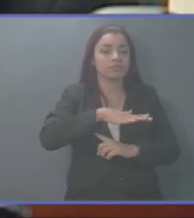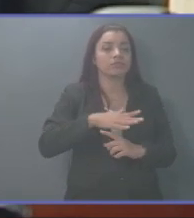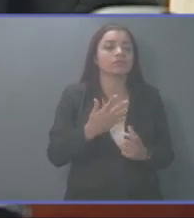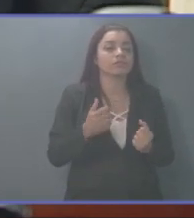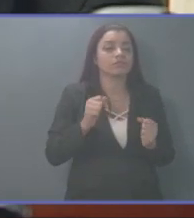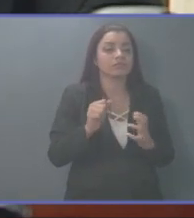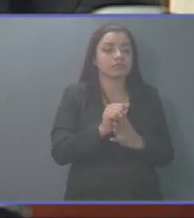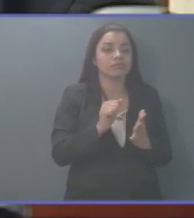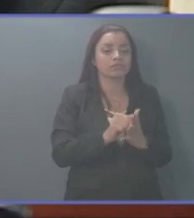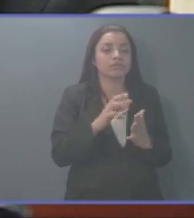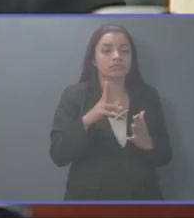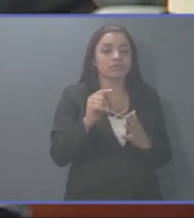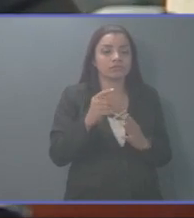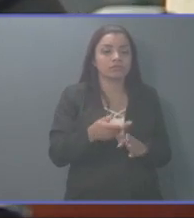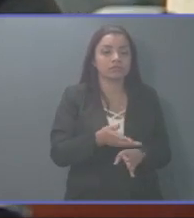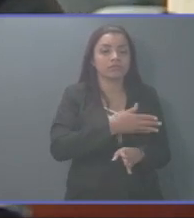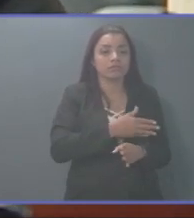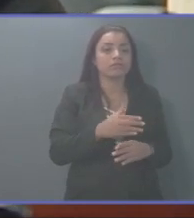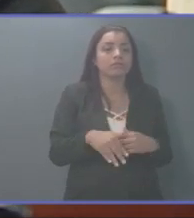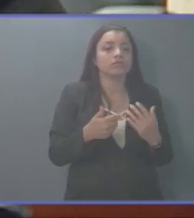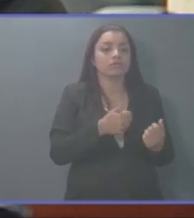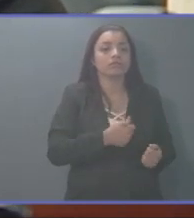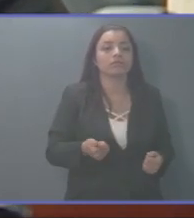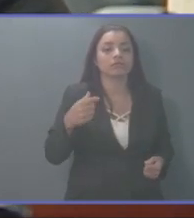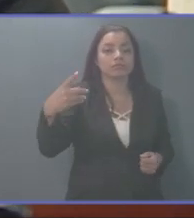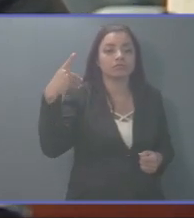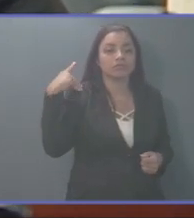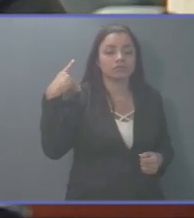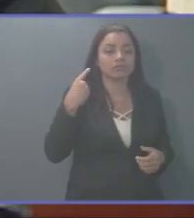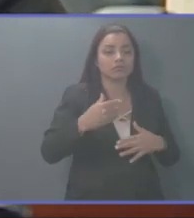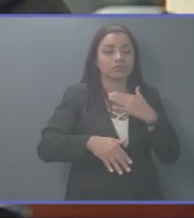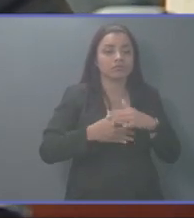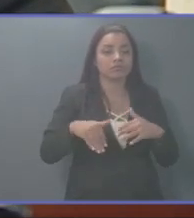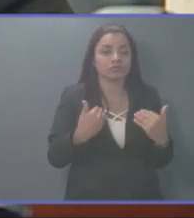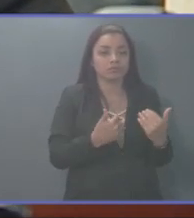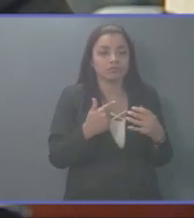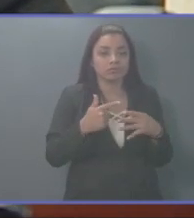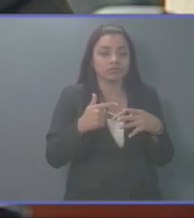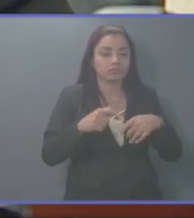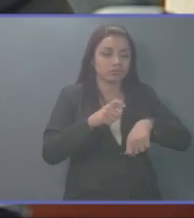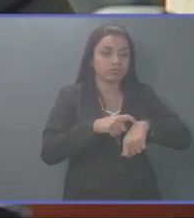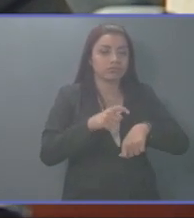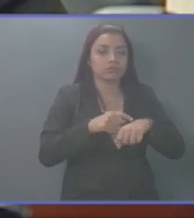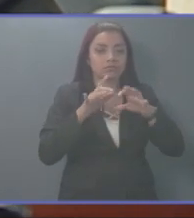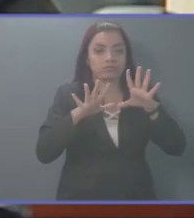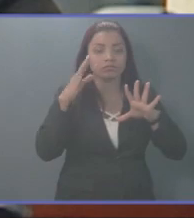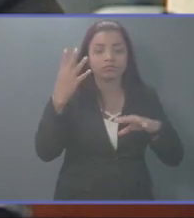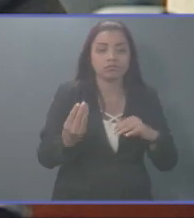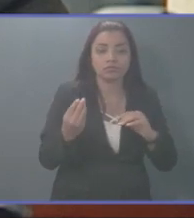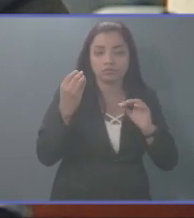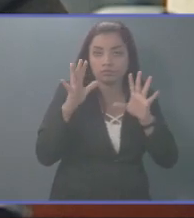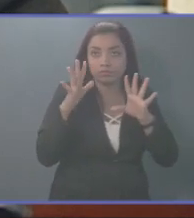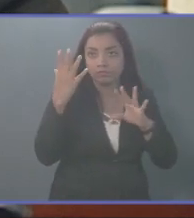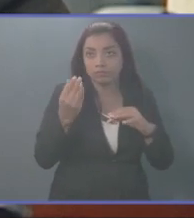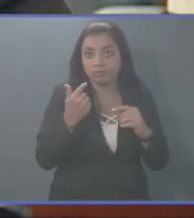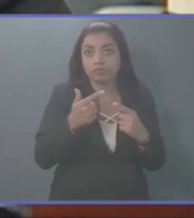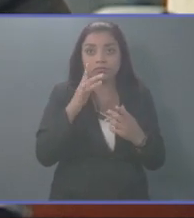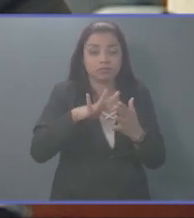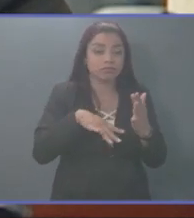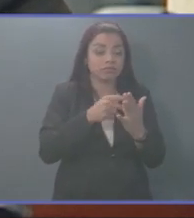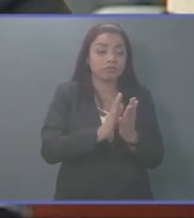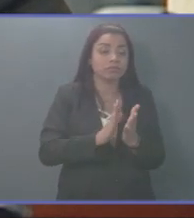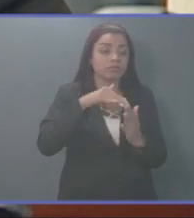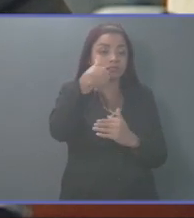refiere el artículo anterior. La dirección deberá realizar la evaluación del caso en un plazo no mayor de 10 días calendario. Las personas solicitantes